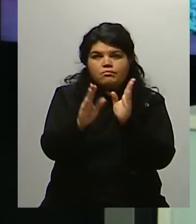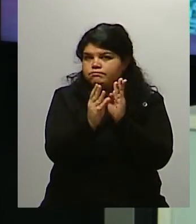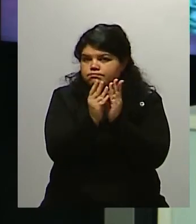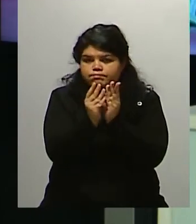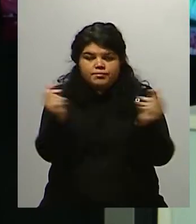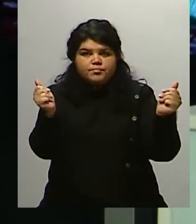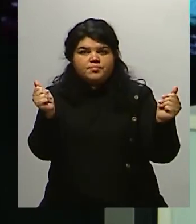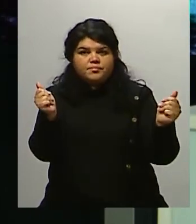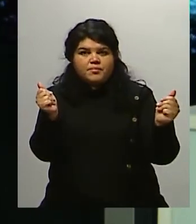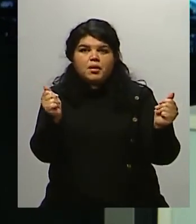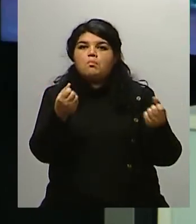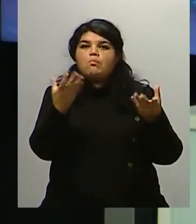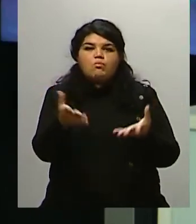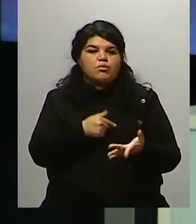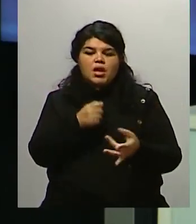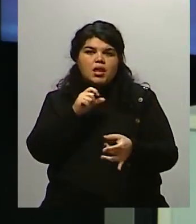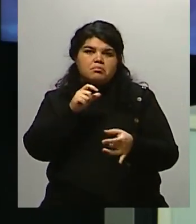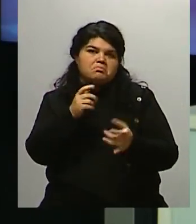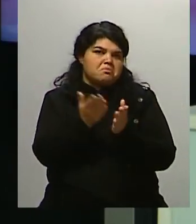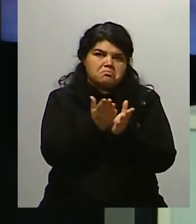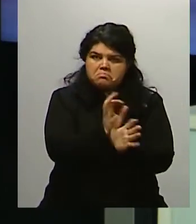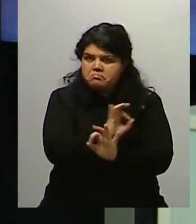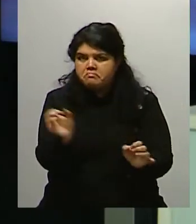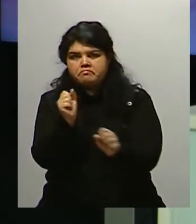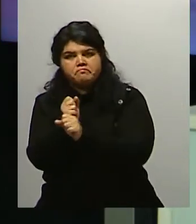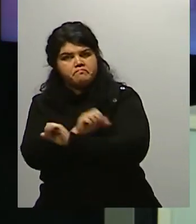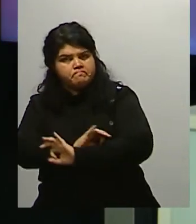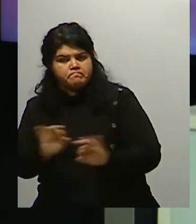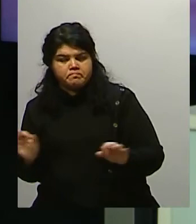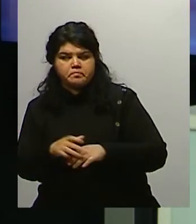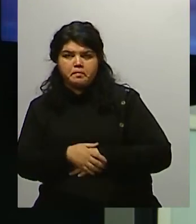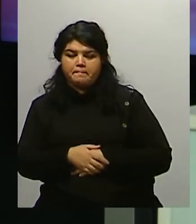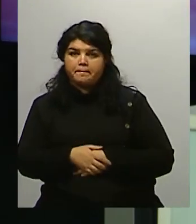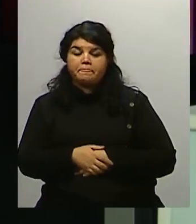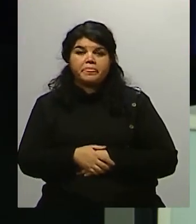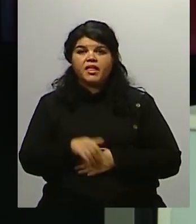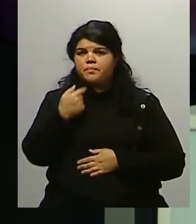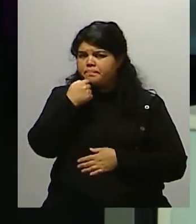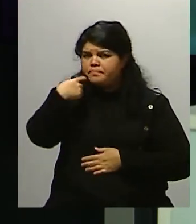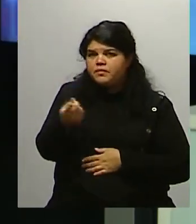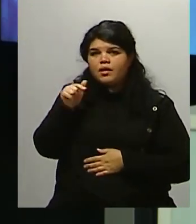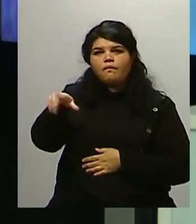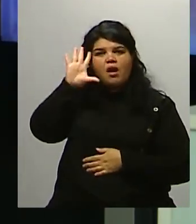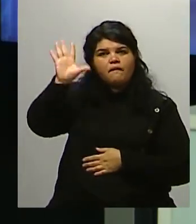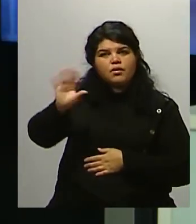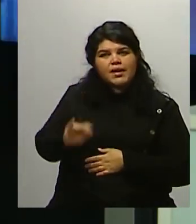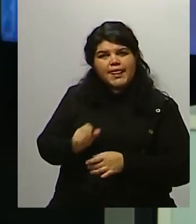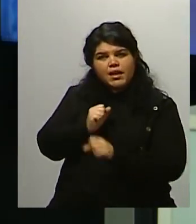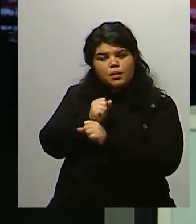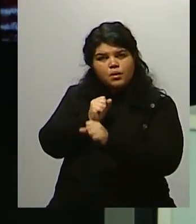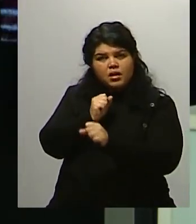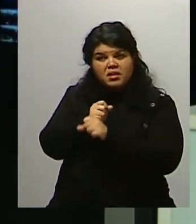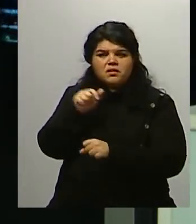una abogada laboralista y además estás en el proceso de paritarias, negociación salarial. ¿Cómo es enfrentar,